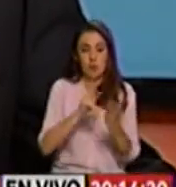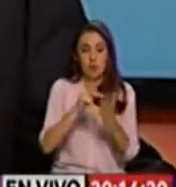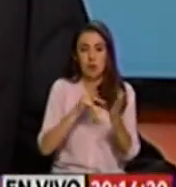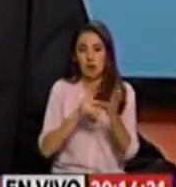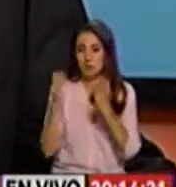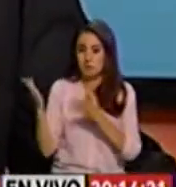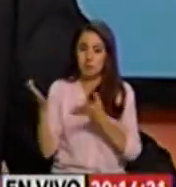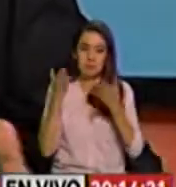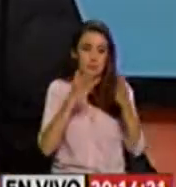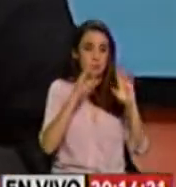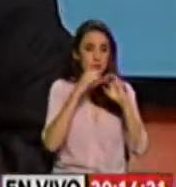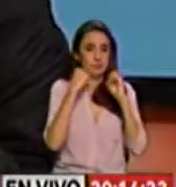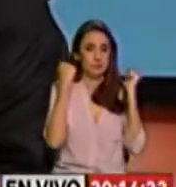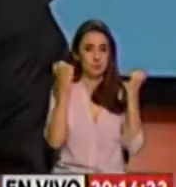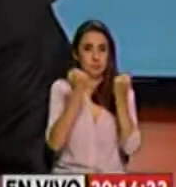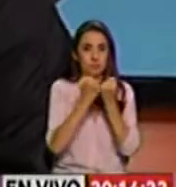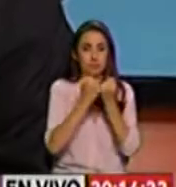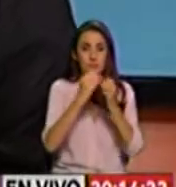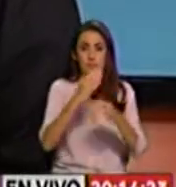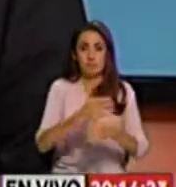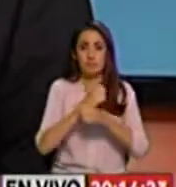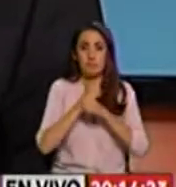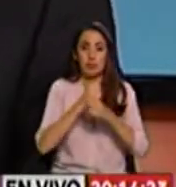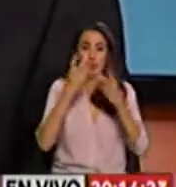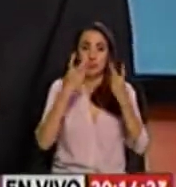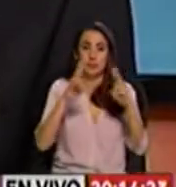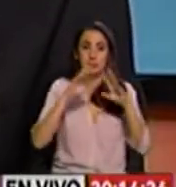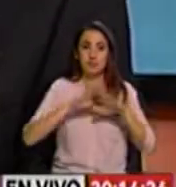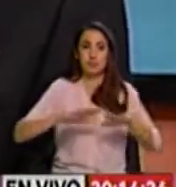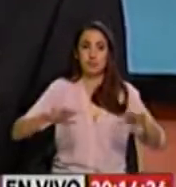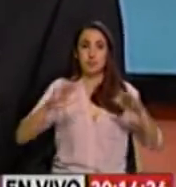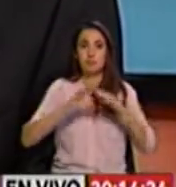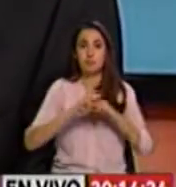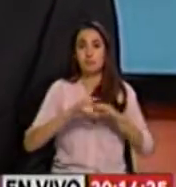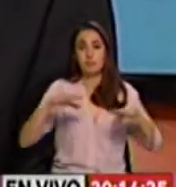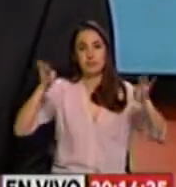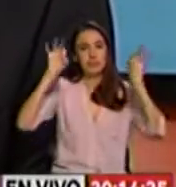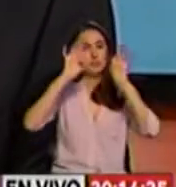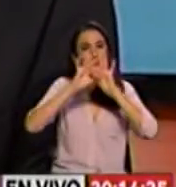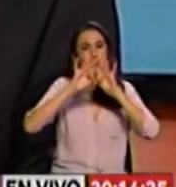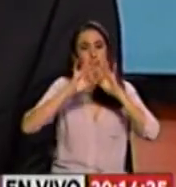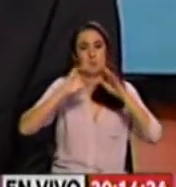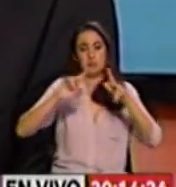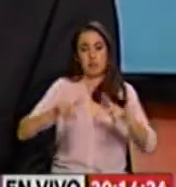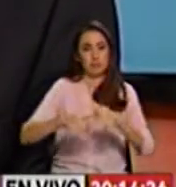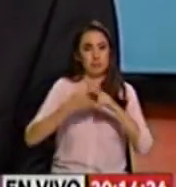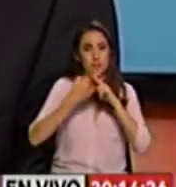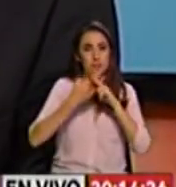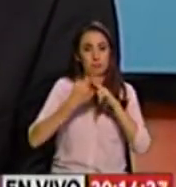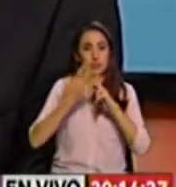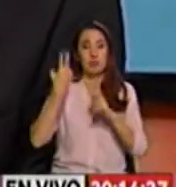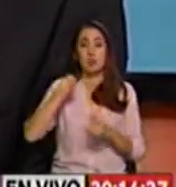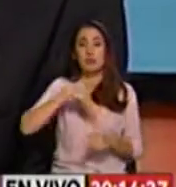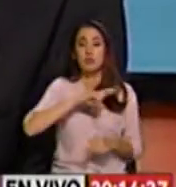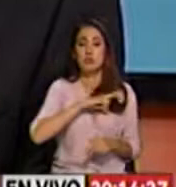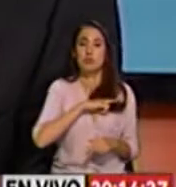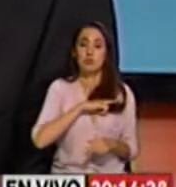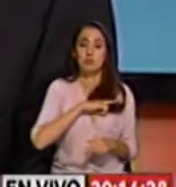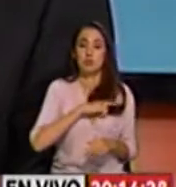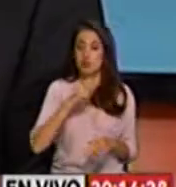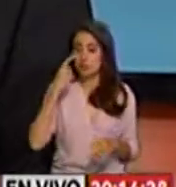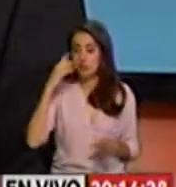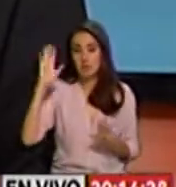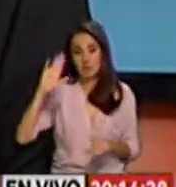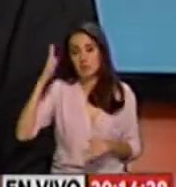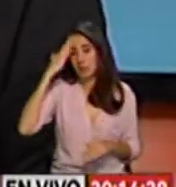son en beneficio social. La seguridad hay que privilegiarla. Ajá. Yo creo que ese es el punto de partida. Si nosotros aseguramos eso, lo